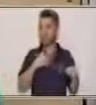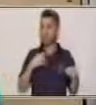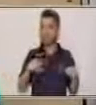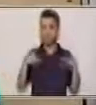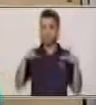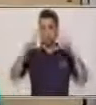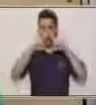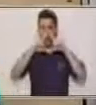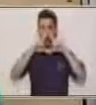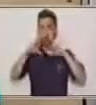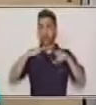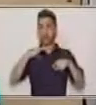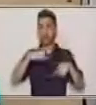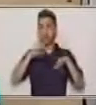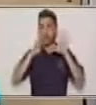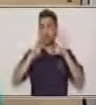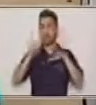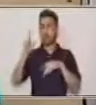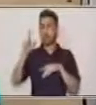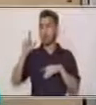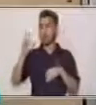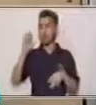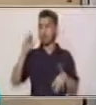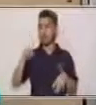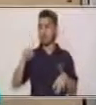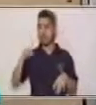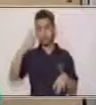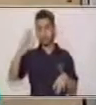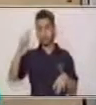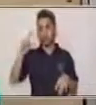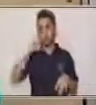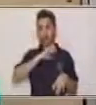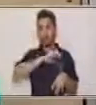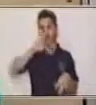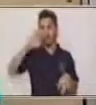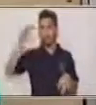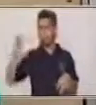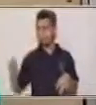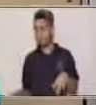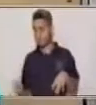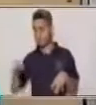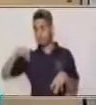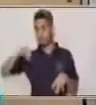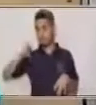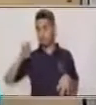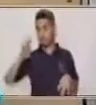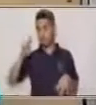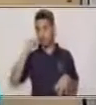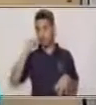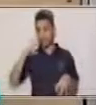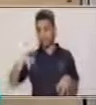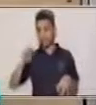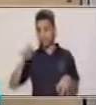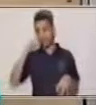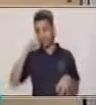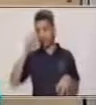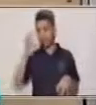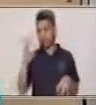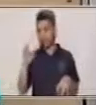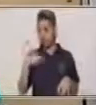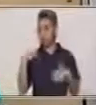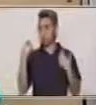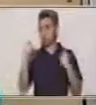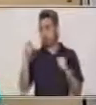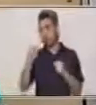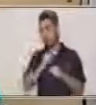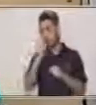tiene 81 centímetros de perímetro. Vamos a hacer otro ejemplo para que tú puedas apoyarte